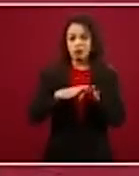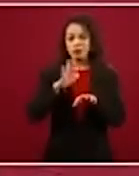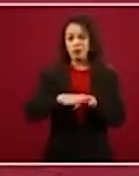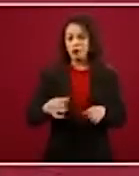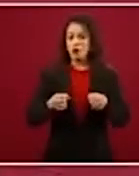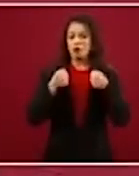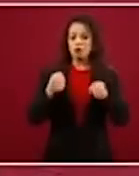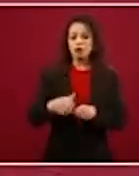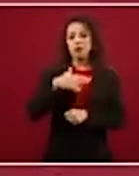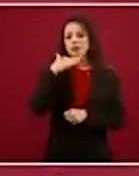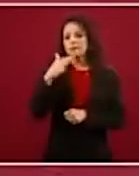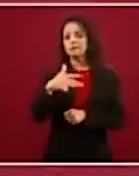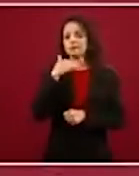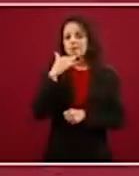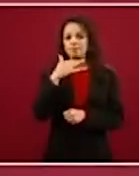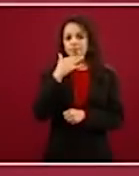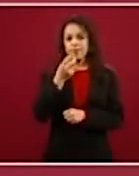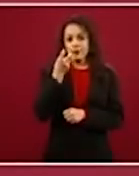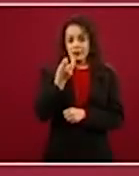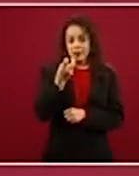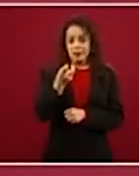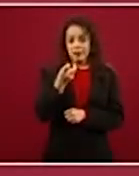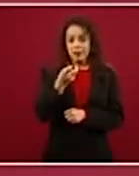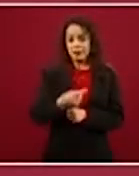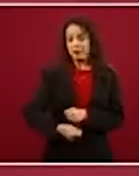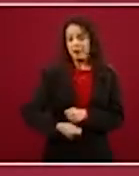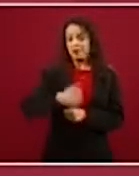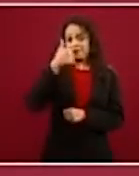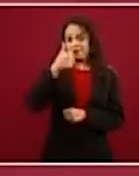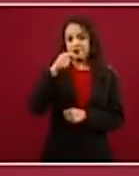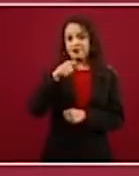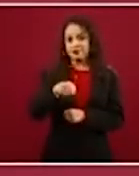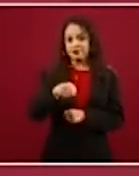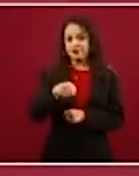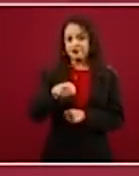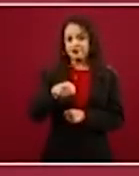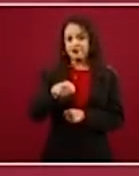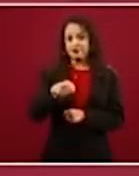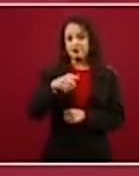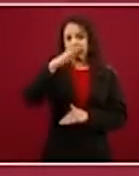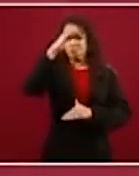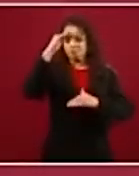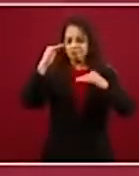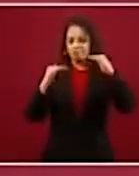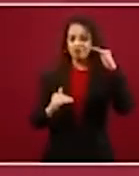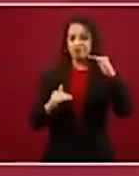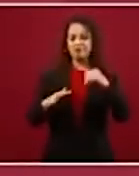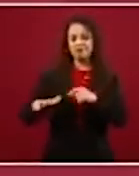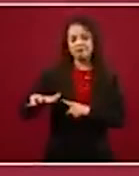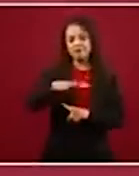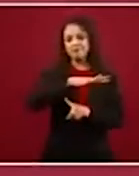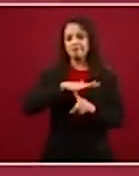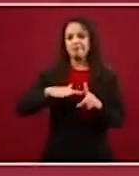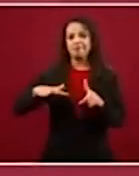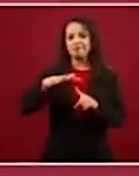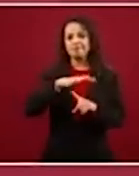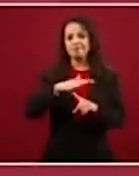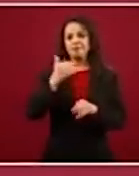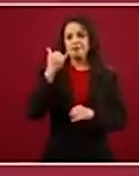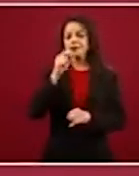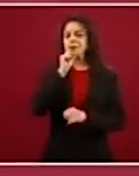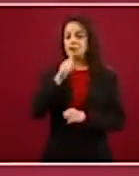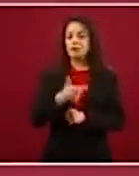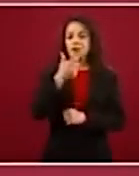La corrupción es la causa principal de la desigualdad social y de la desigualdad económica.